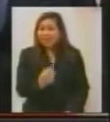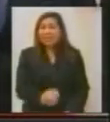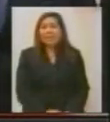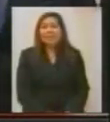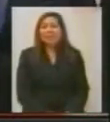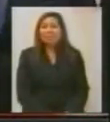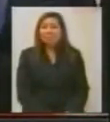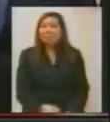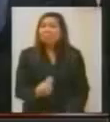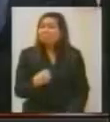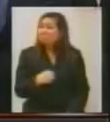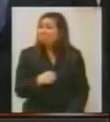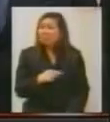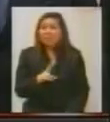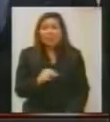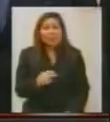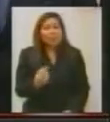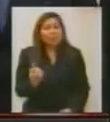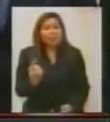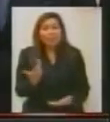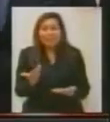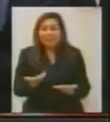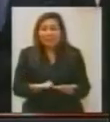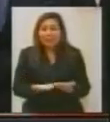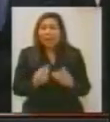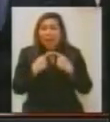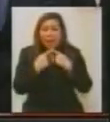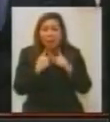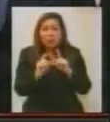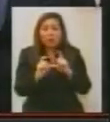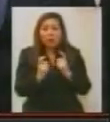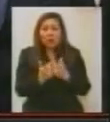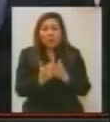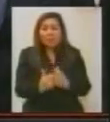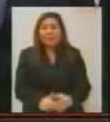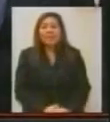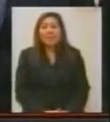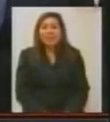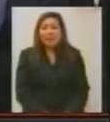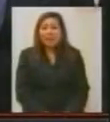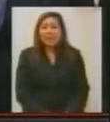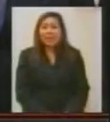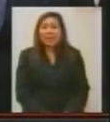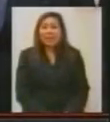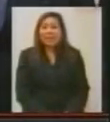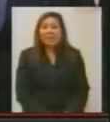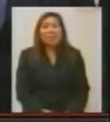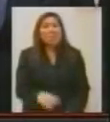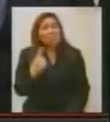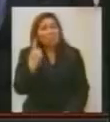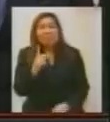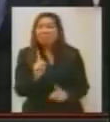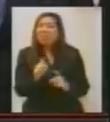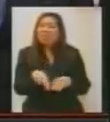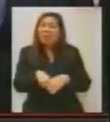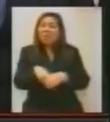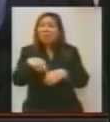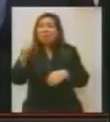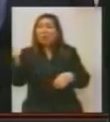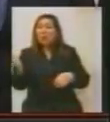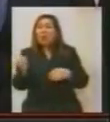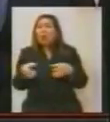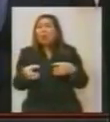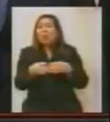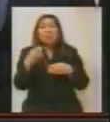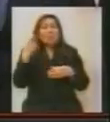se comenta y efectivamente nosotros solo tenemos noticia del anuncio de un congresista de la República que ha decidido retirarse de la